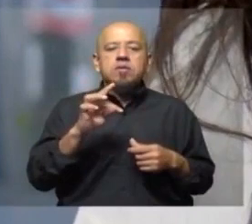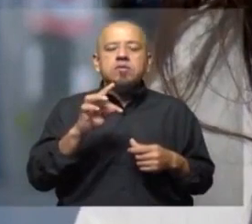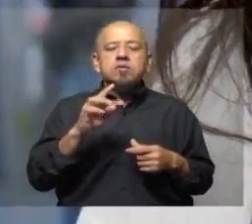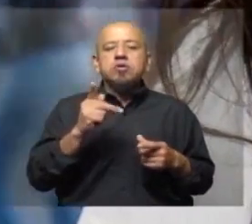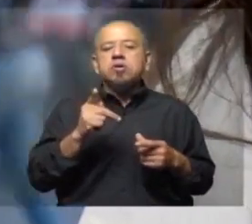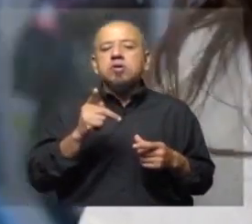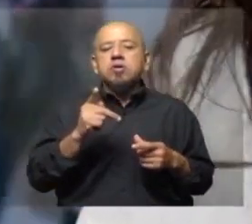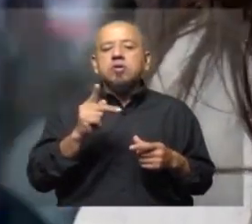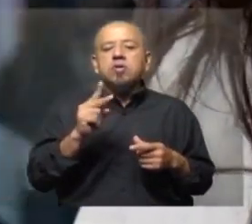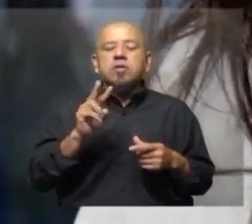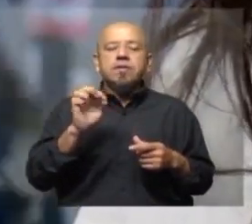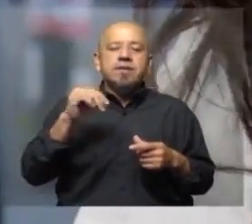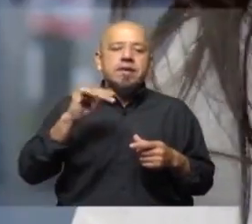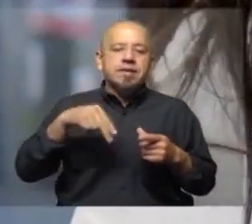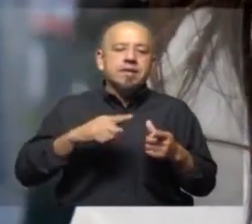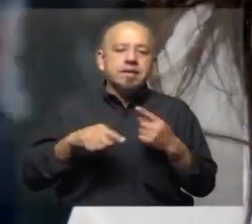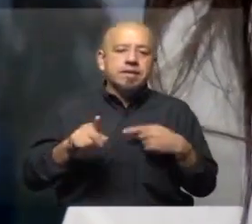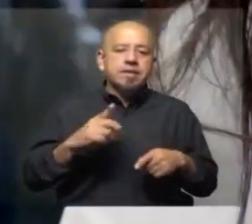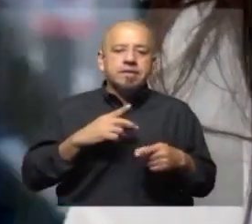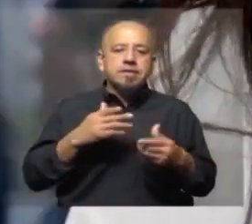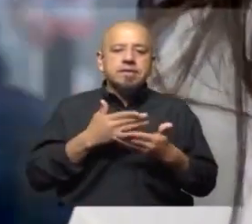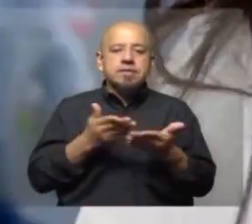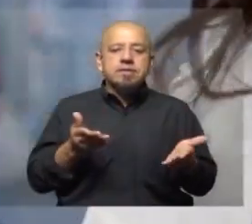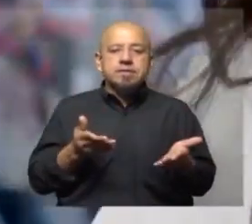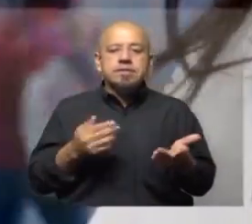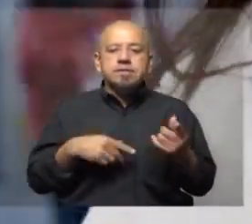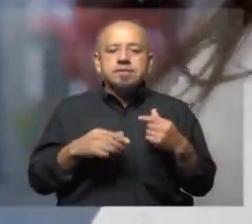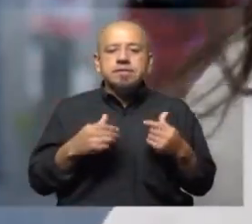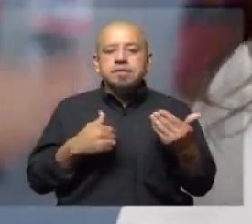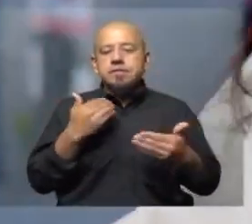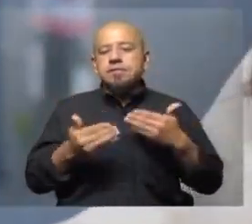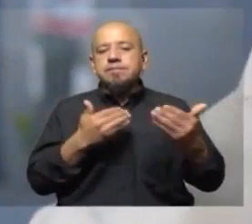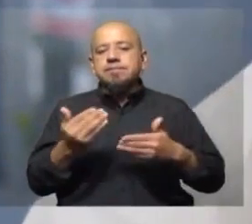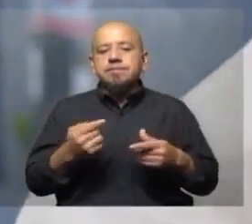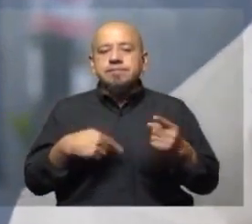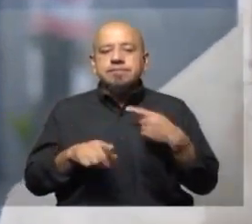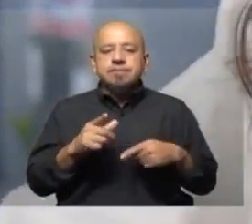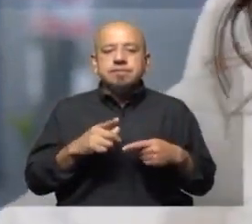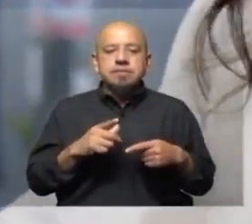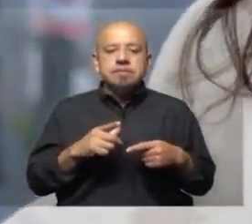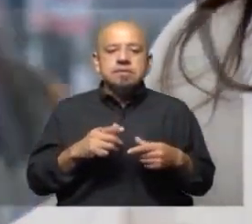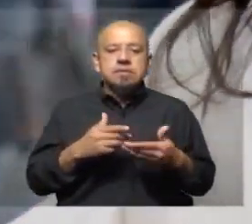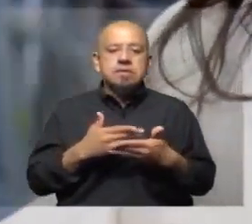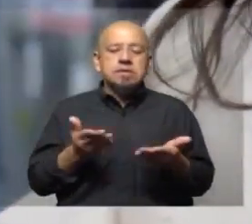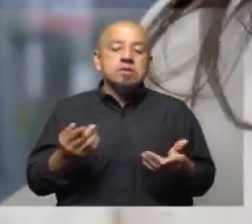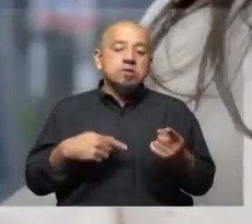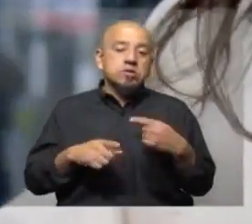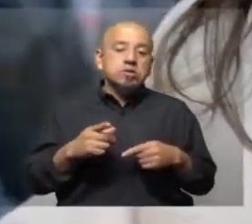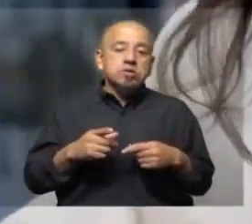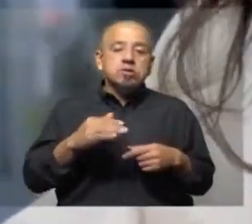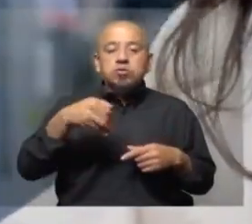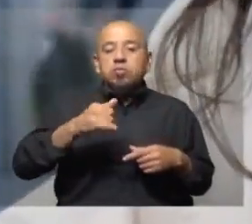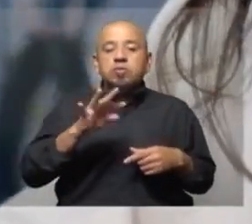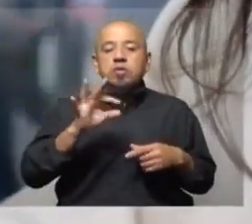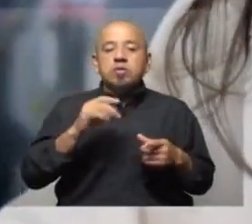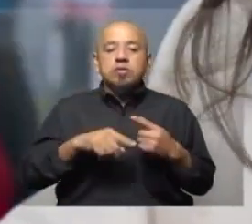sigue cada vez como pasa con estos personajes el mito ya se hace caer más grande también no es que resuelve nada sino que todo pasa a ser así súper